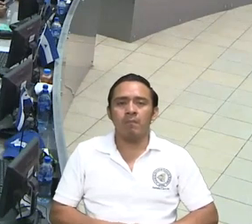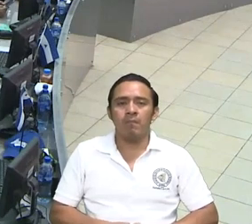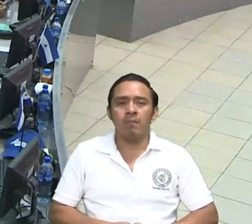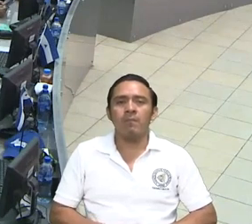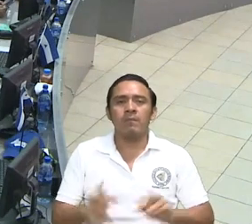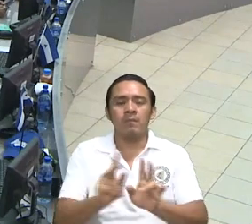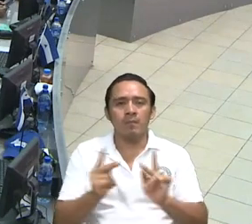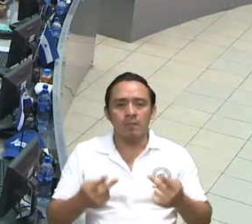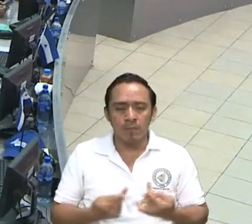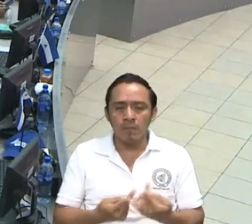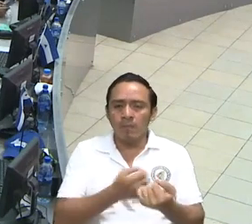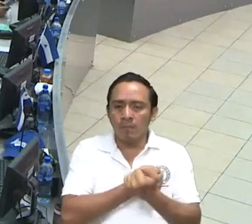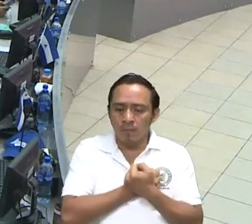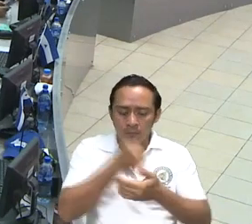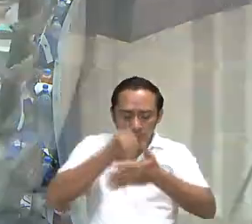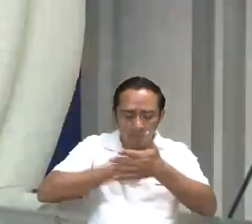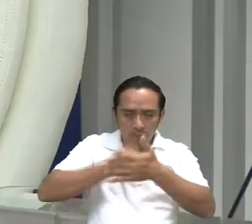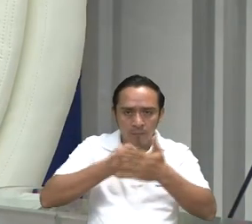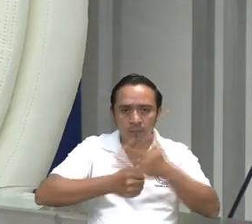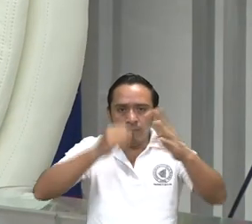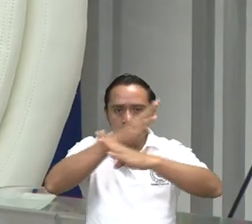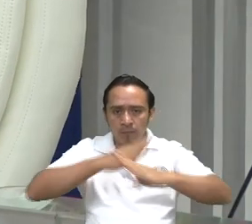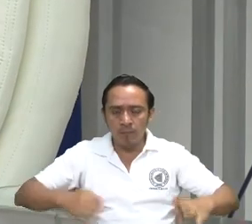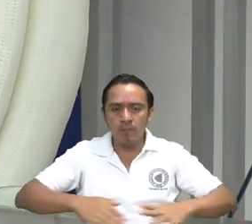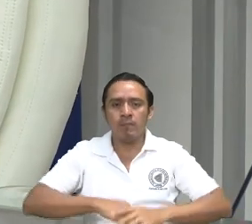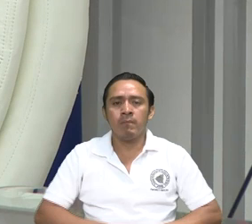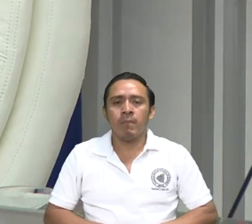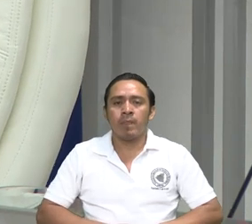un pueblo amante y defensor de la paz.